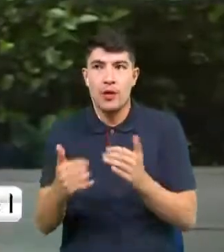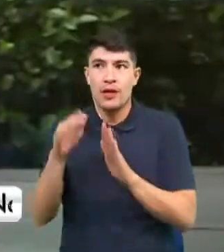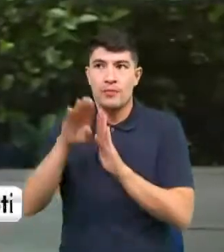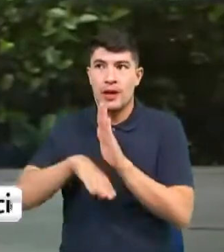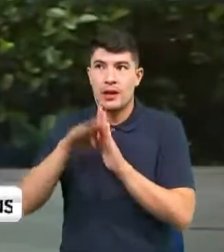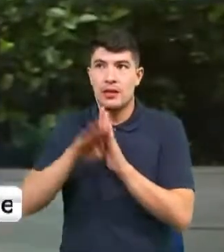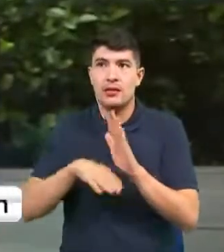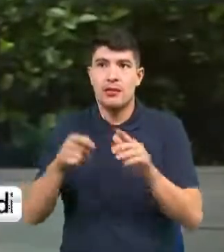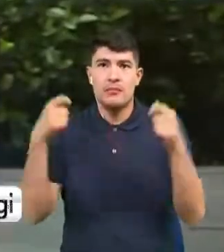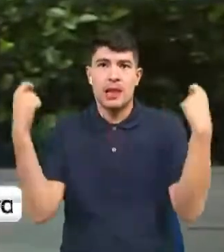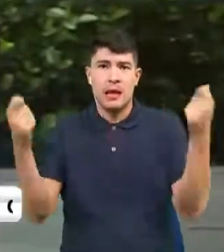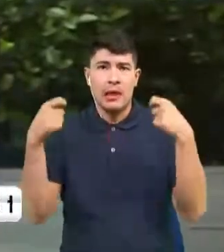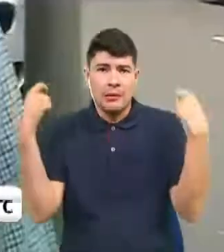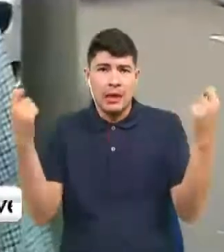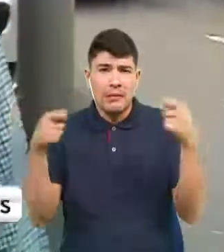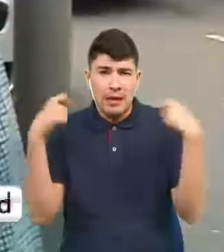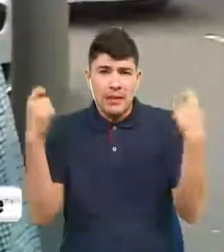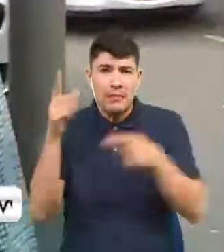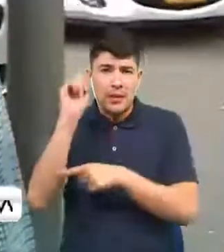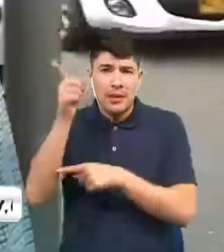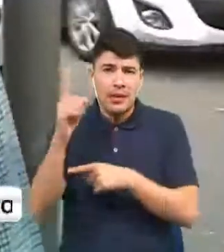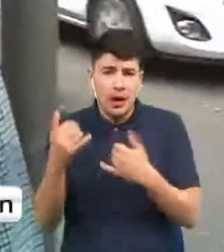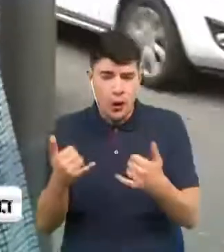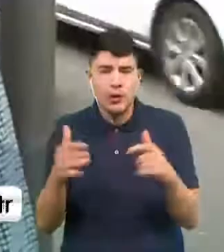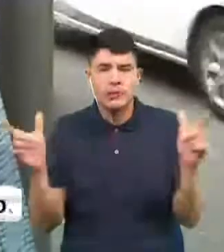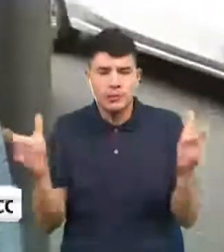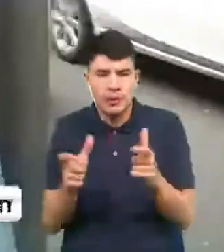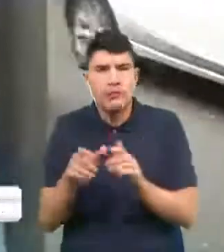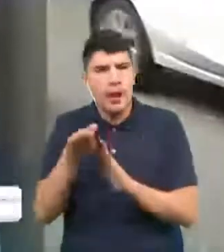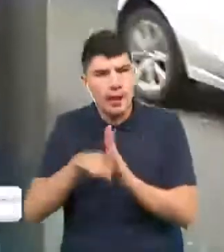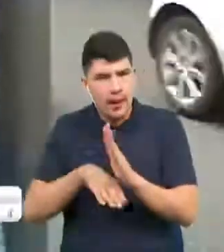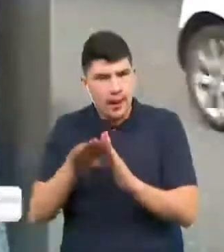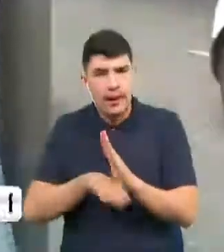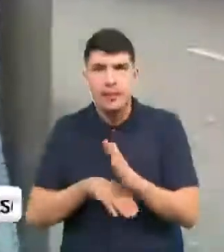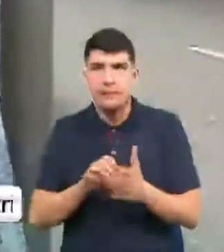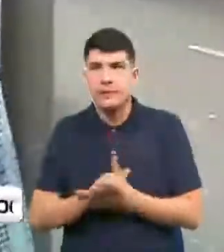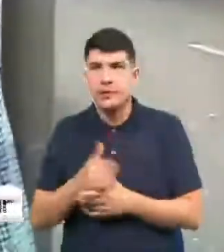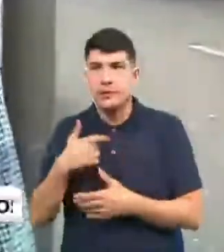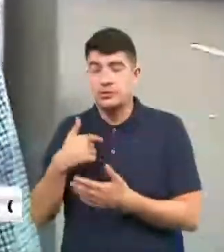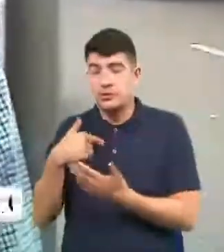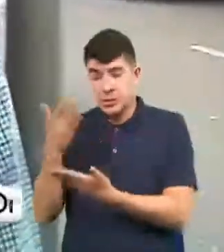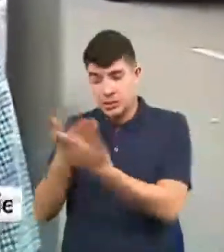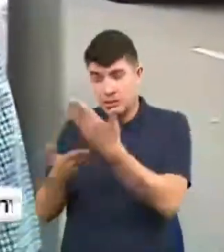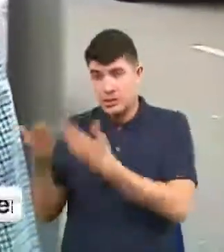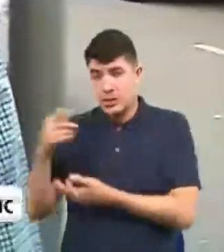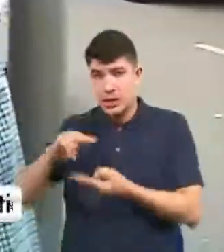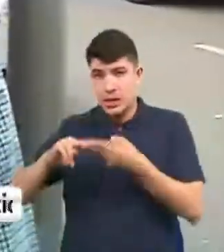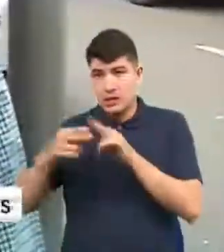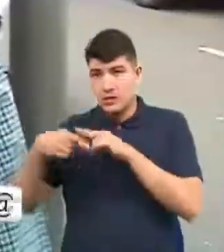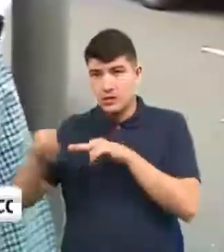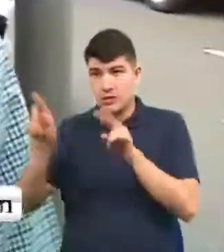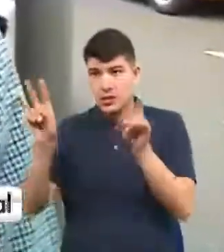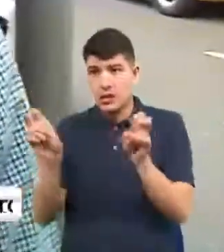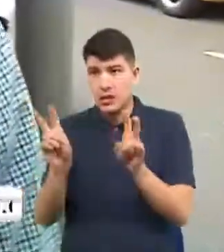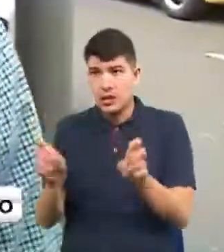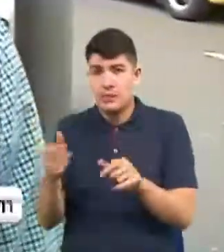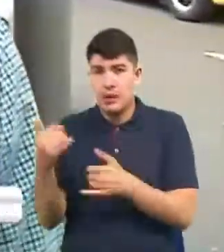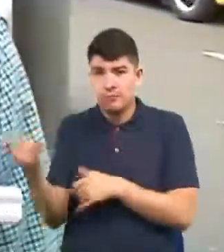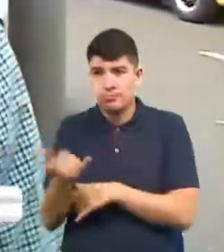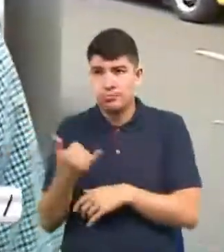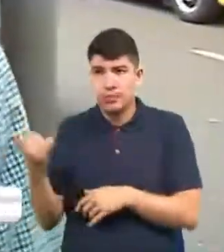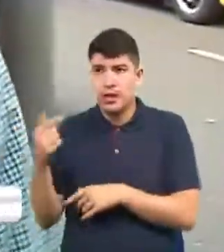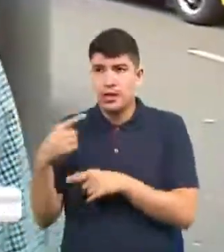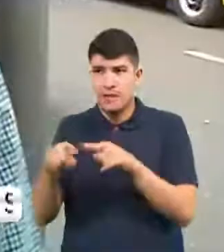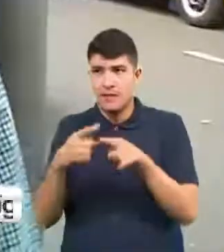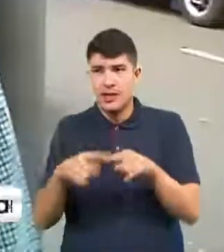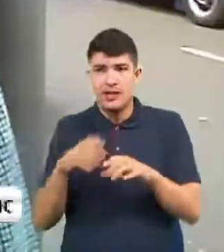multimillonarias campañas electorales. Por ahora, en lo que he estudiado hasta la presente, con respecto a los temas que han aparecido en los